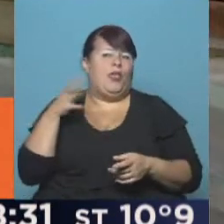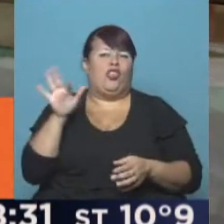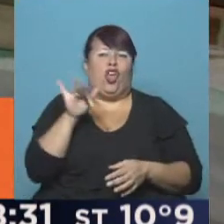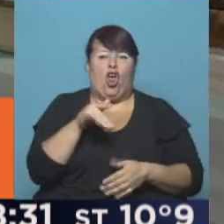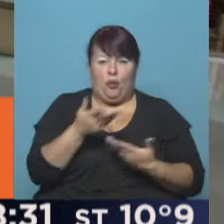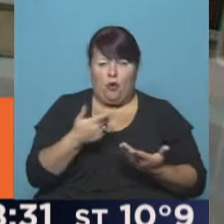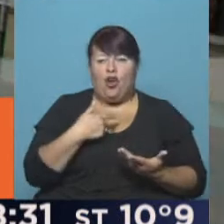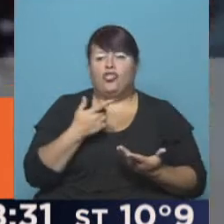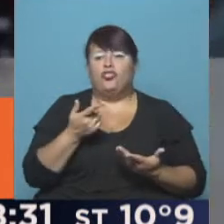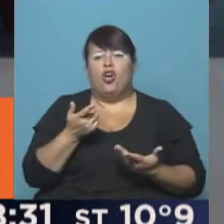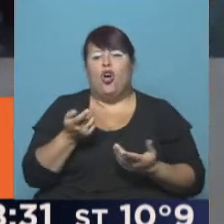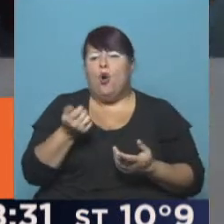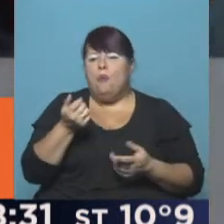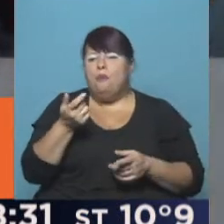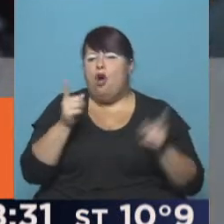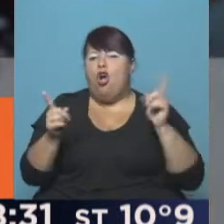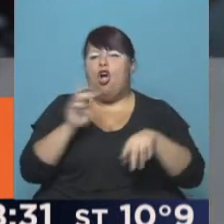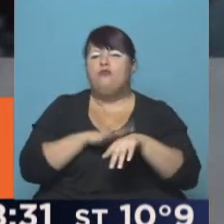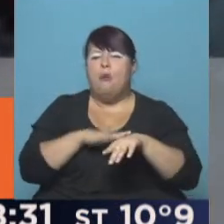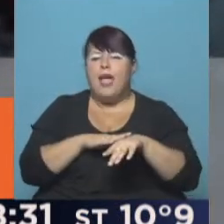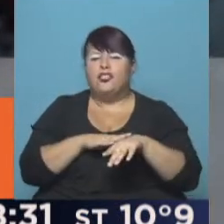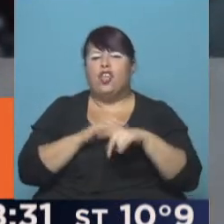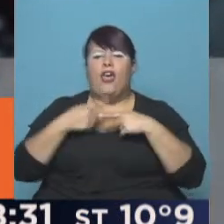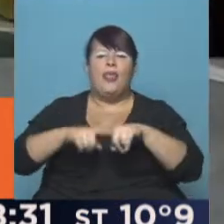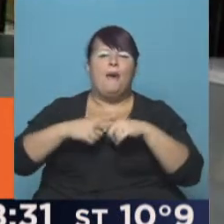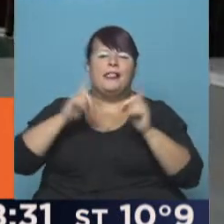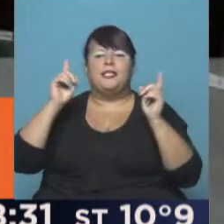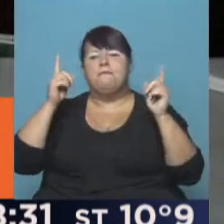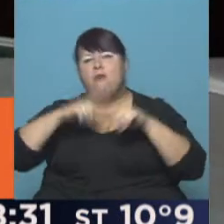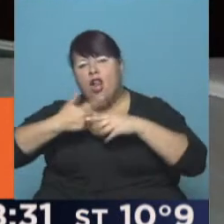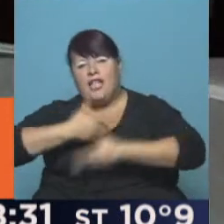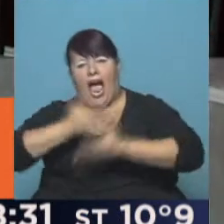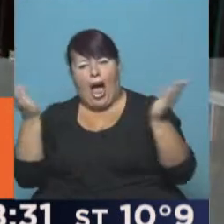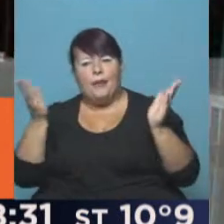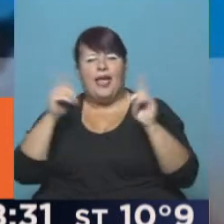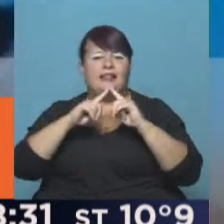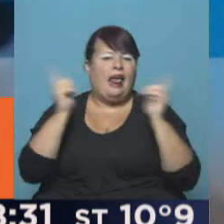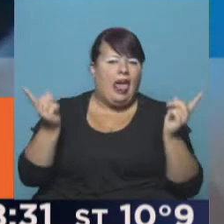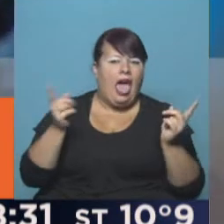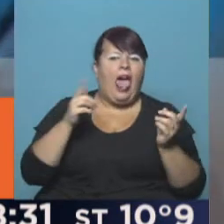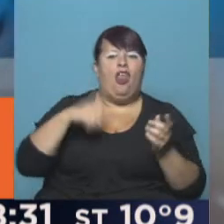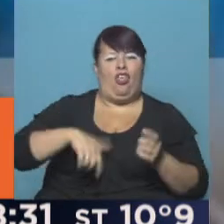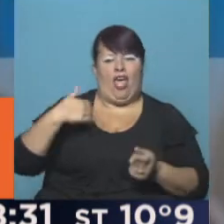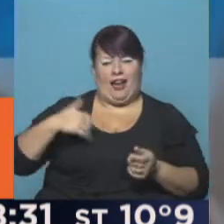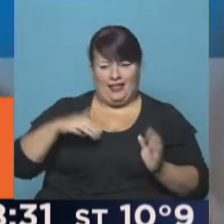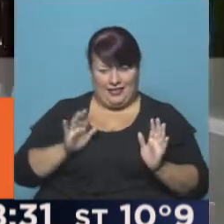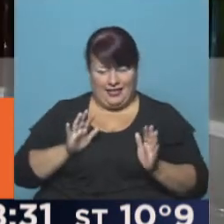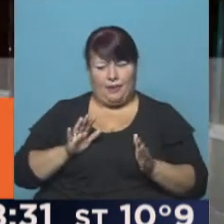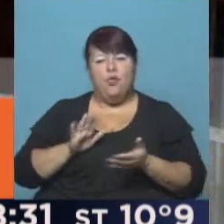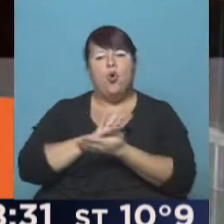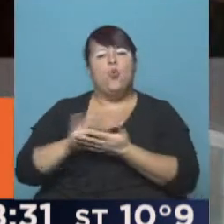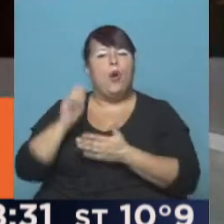cotidiana. Por eso tuvimos pocos periodos de discusión política abierta y estable en la Argentina, ¿no? Las